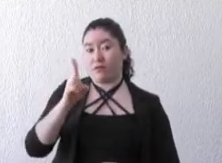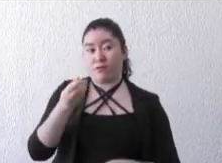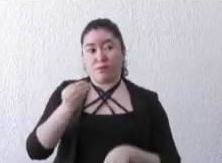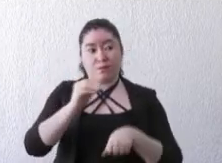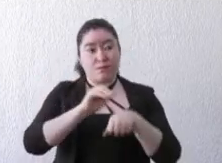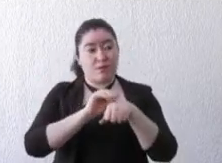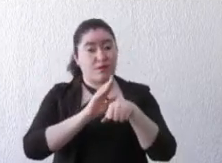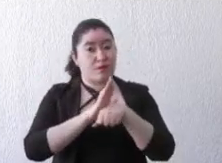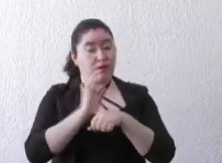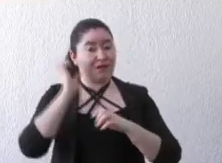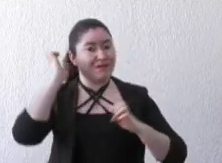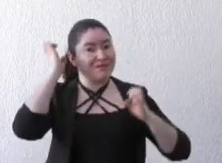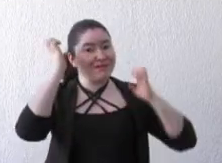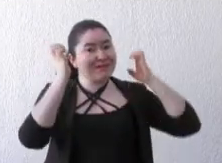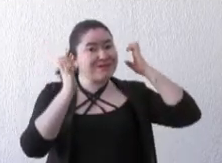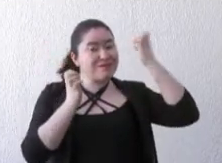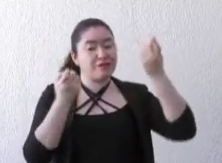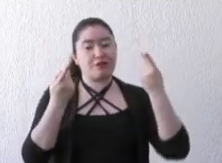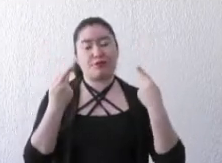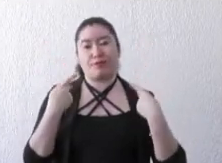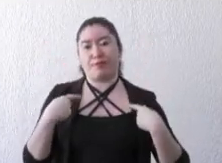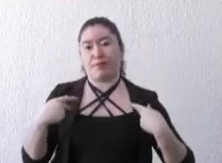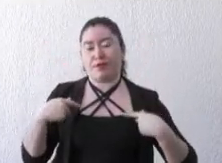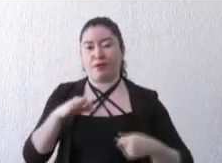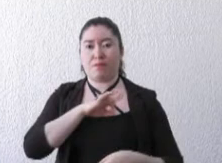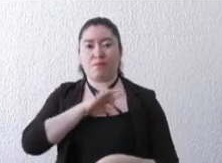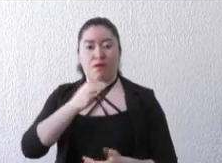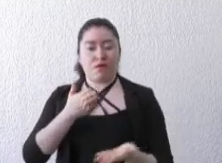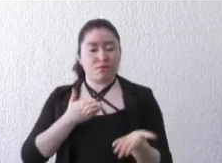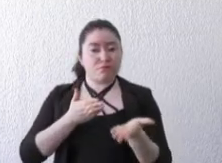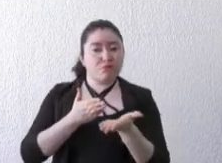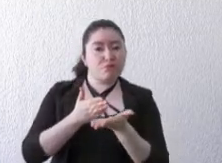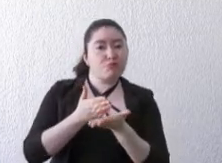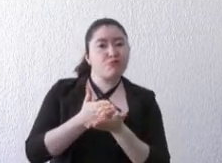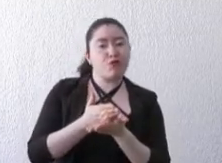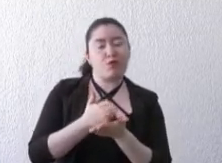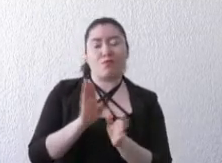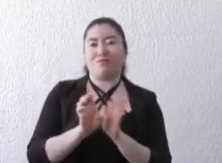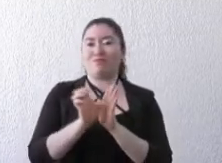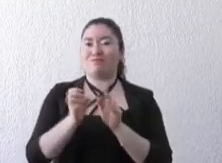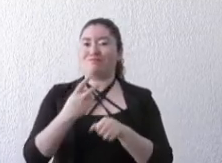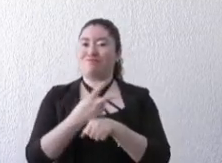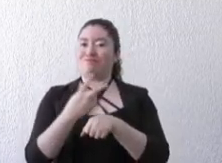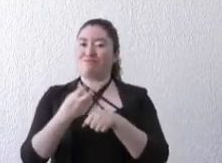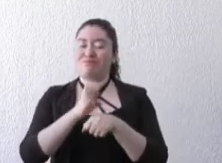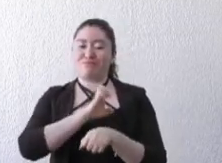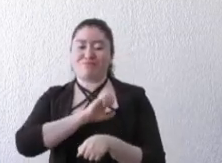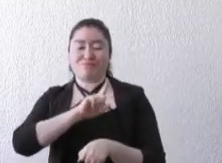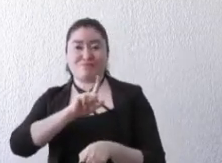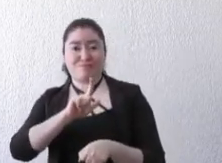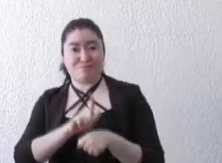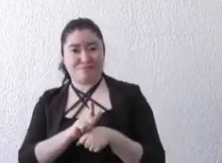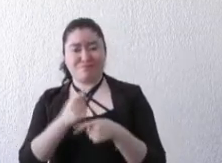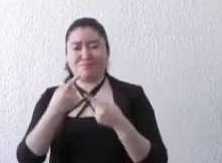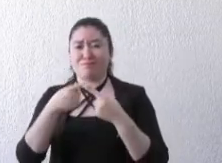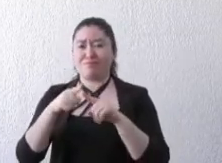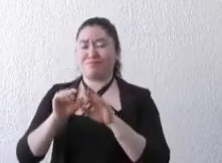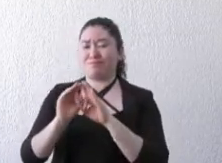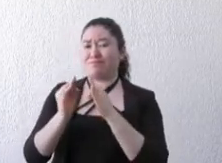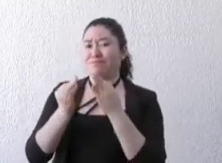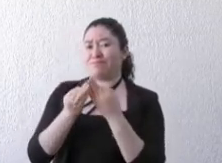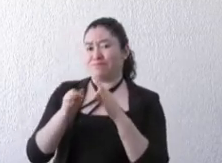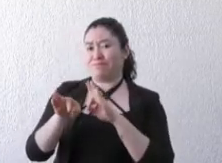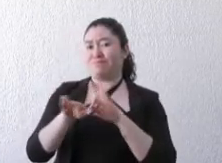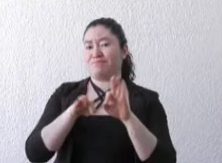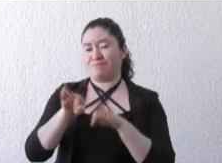podrán participar de distinta manera invitados especiales. Es decir, tiene varios tipos de vida. Y en la